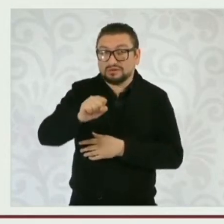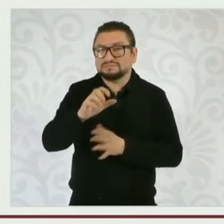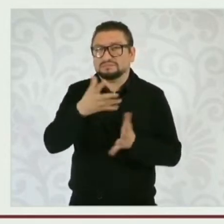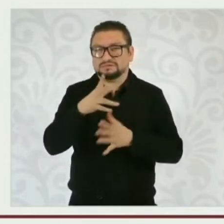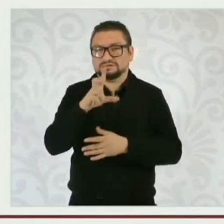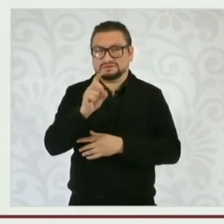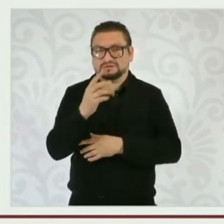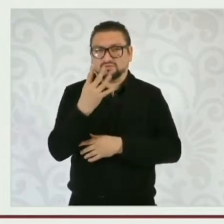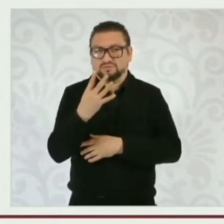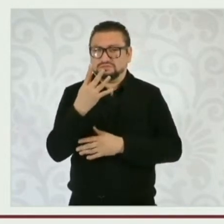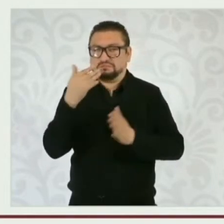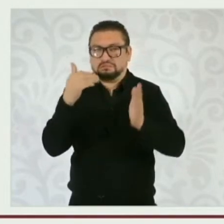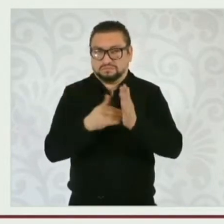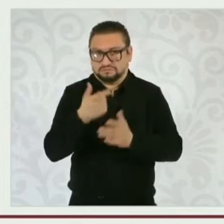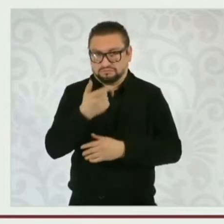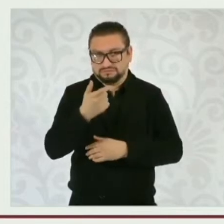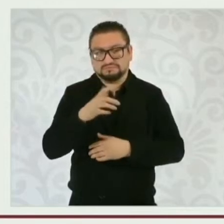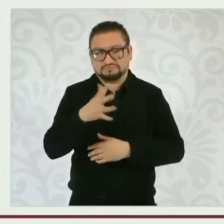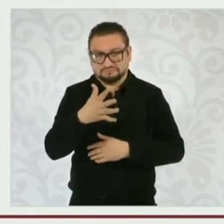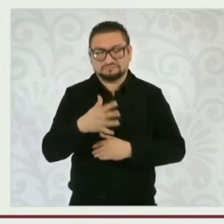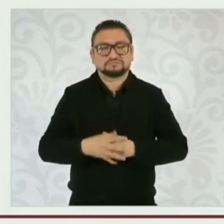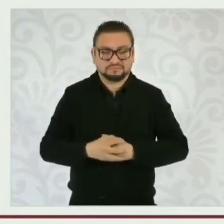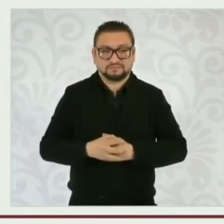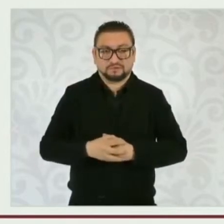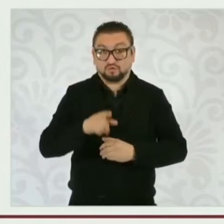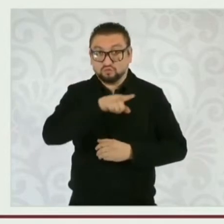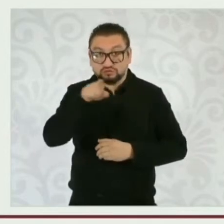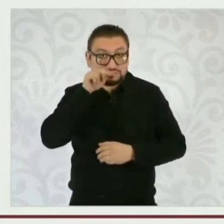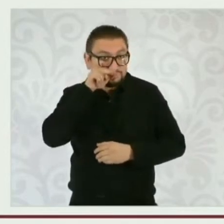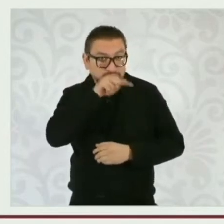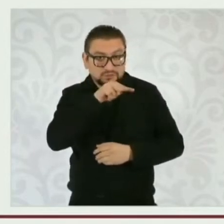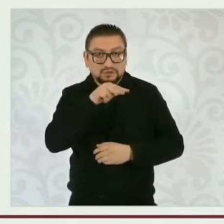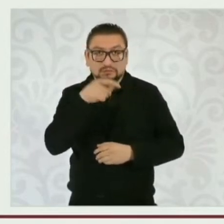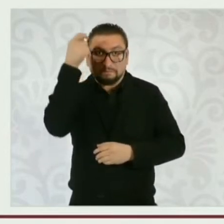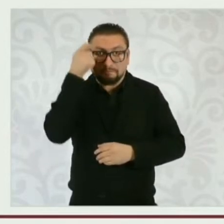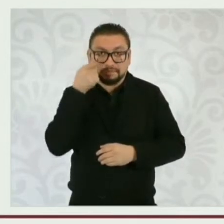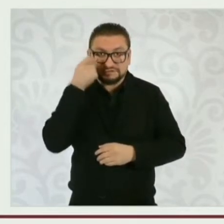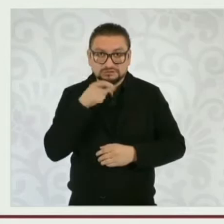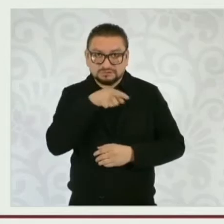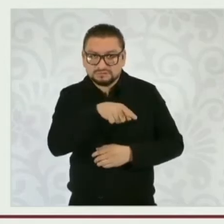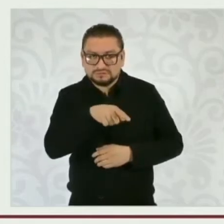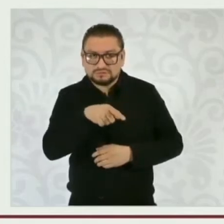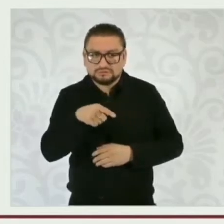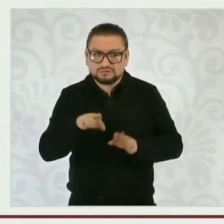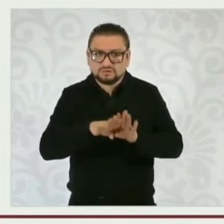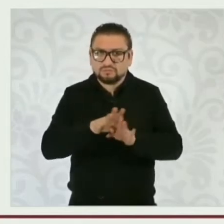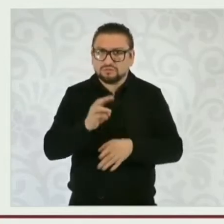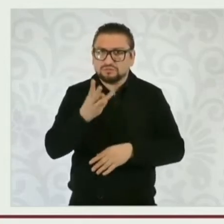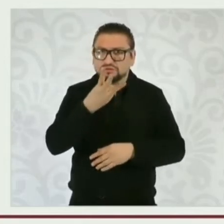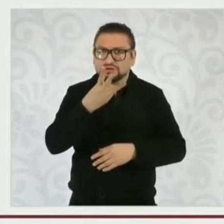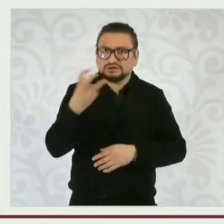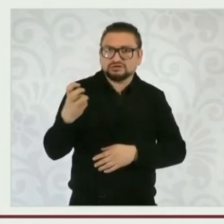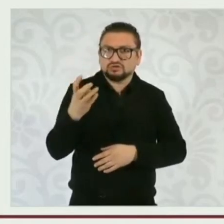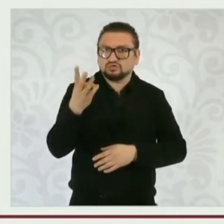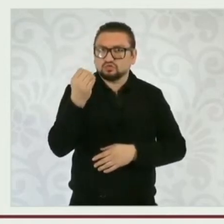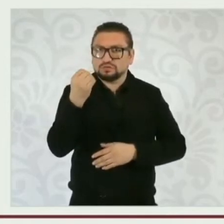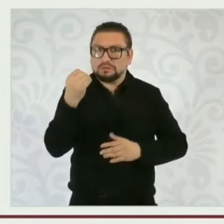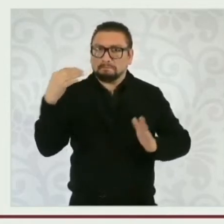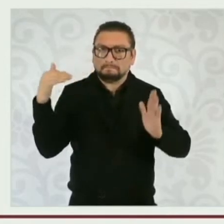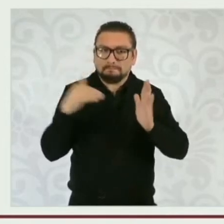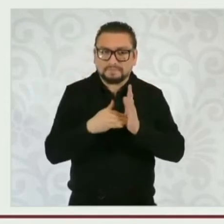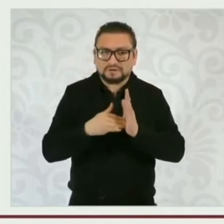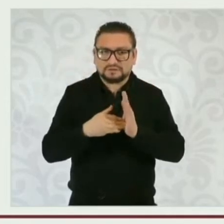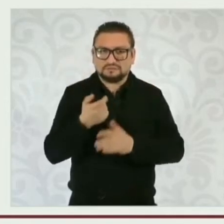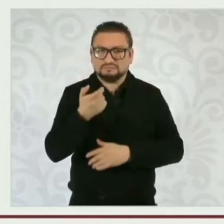como 34,000 pesos. Pero si ustedes observan, hay una pensión de 309,000